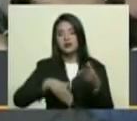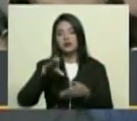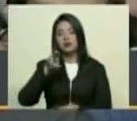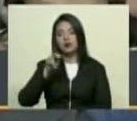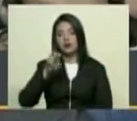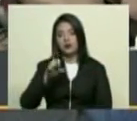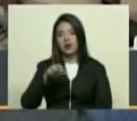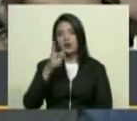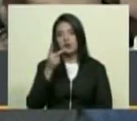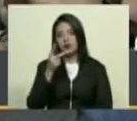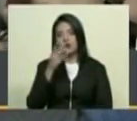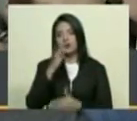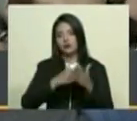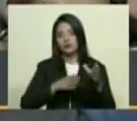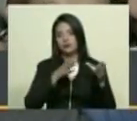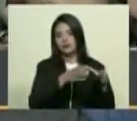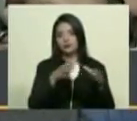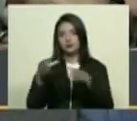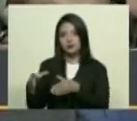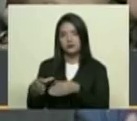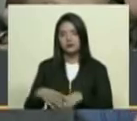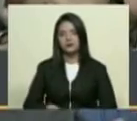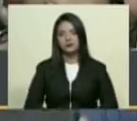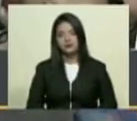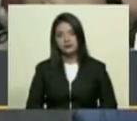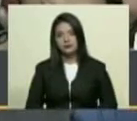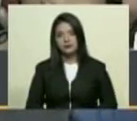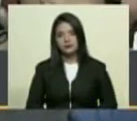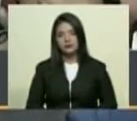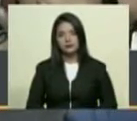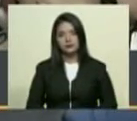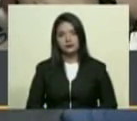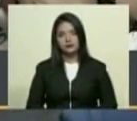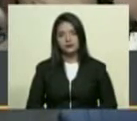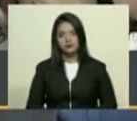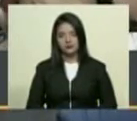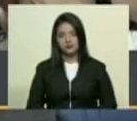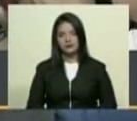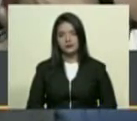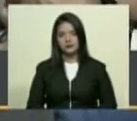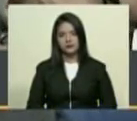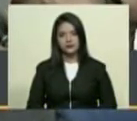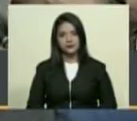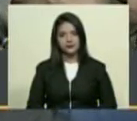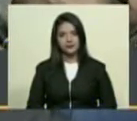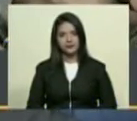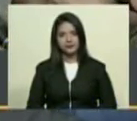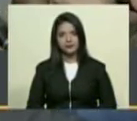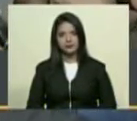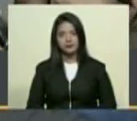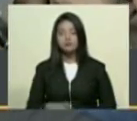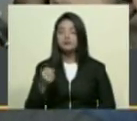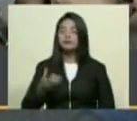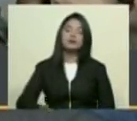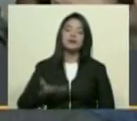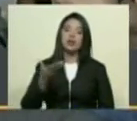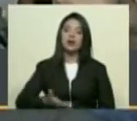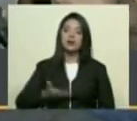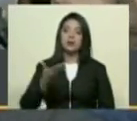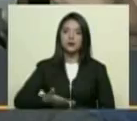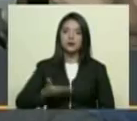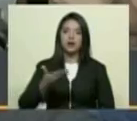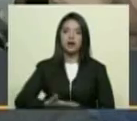cortes del registro y bueno tenemos que los más importantes por ejemplo tenemos